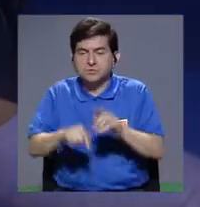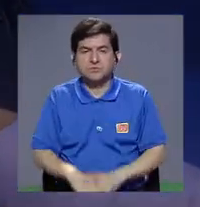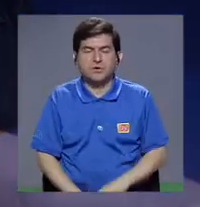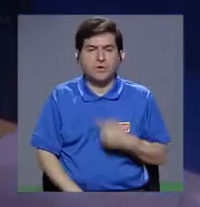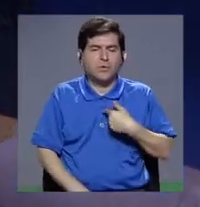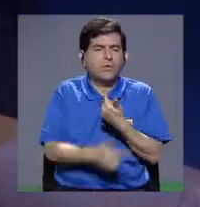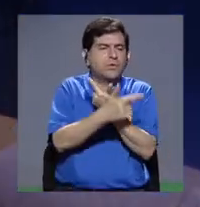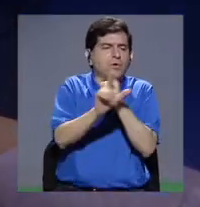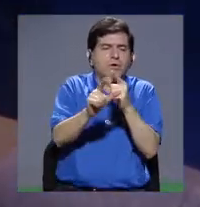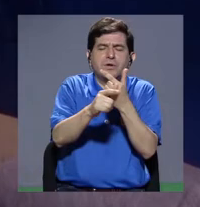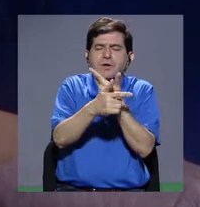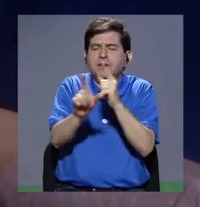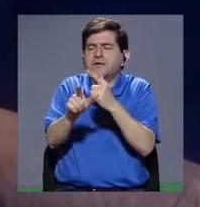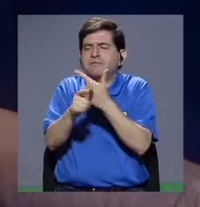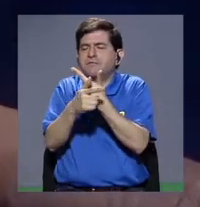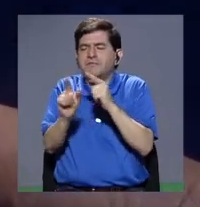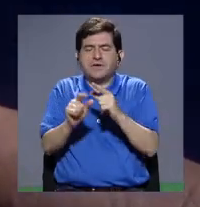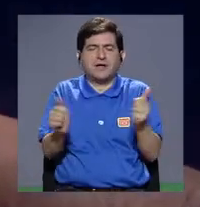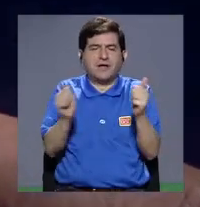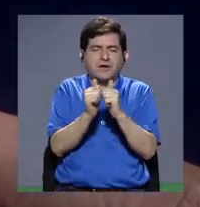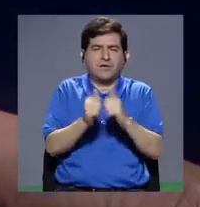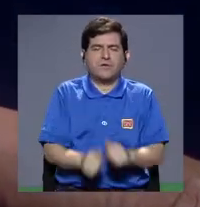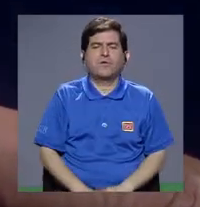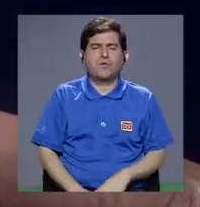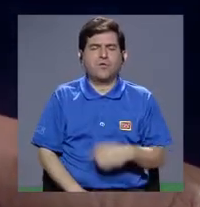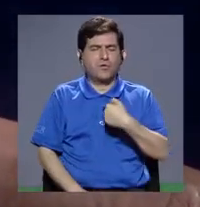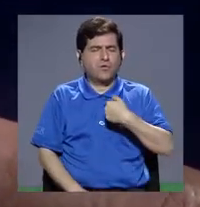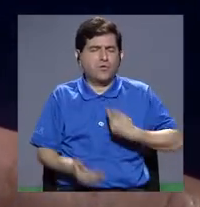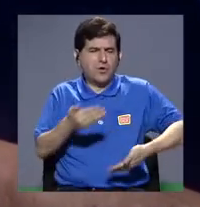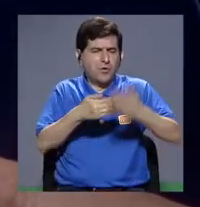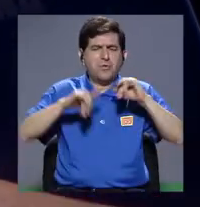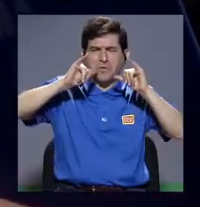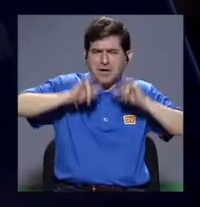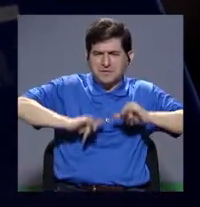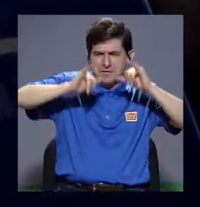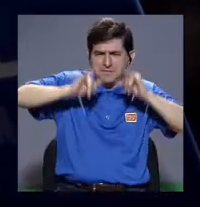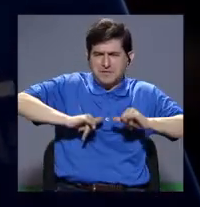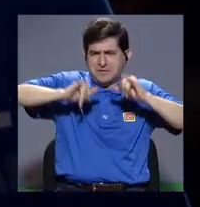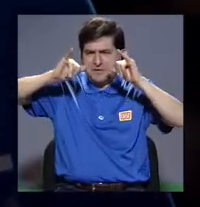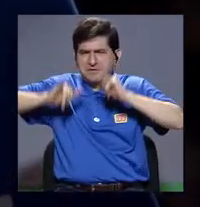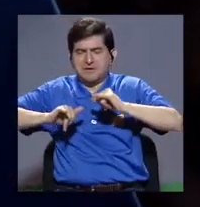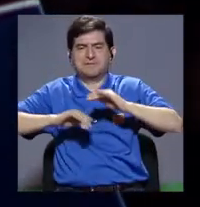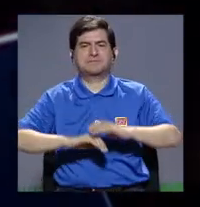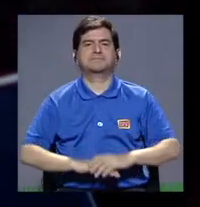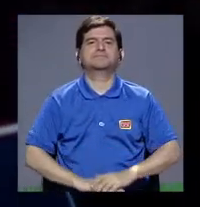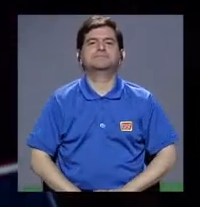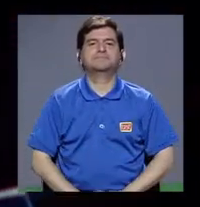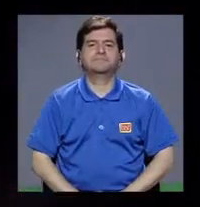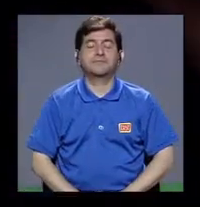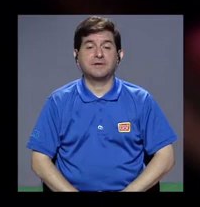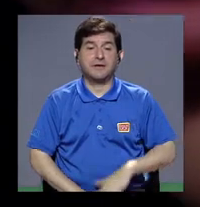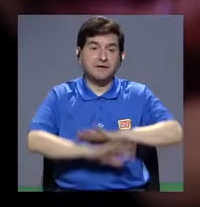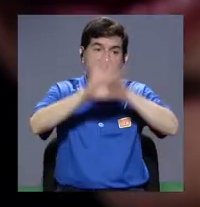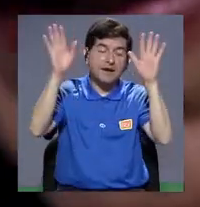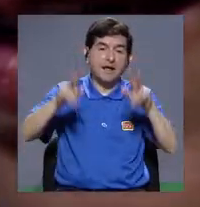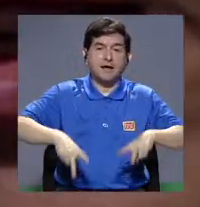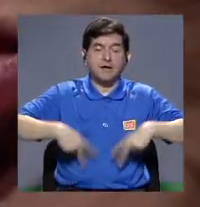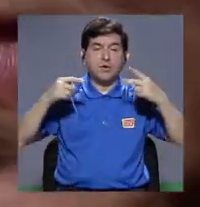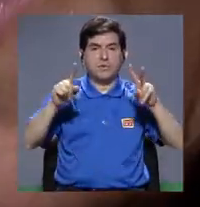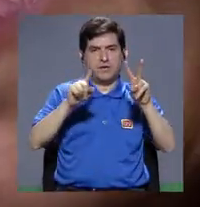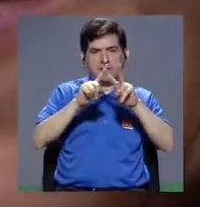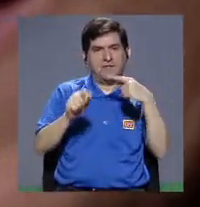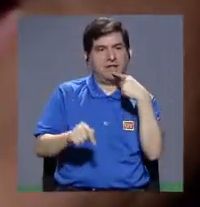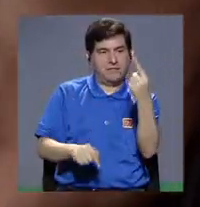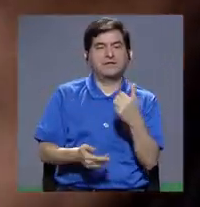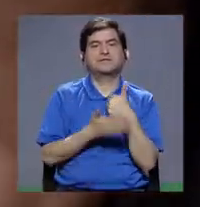soltar soltar soltar con la devoción con lo que antes re teníamos de teníamos le teníamos claro vivir en